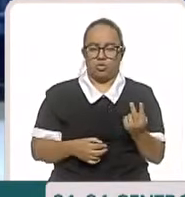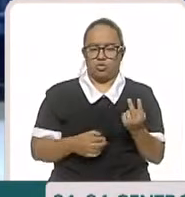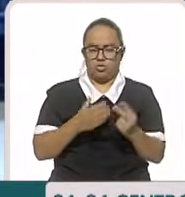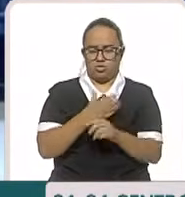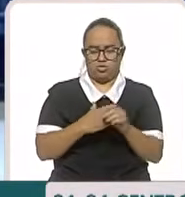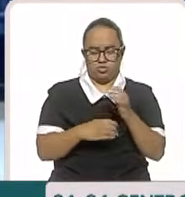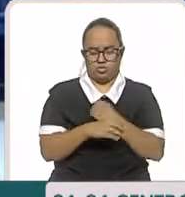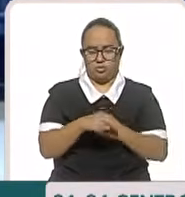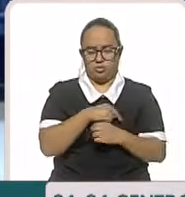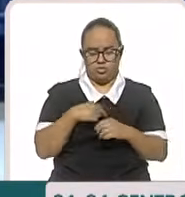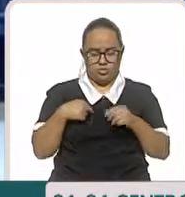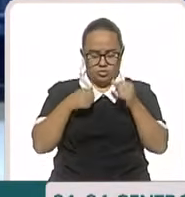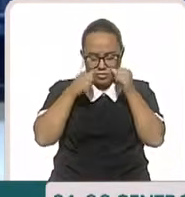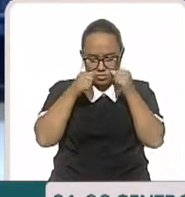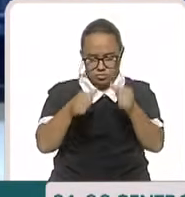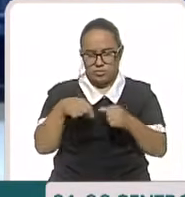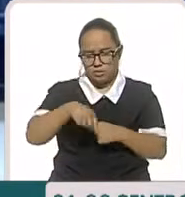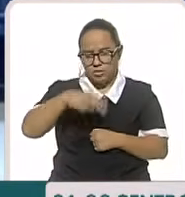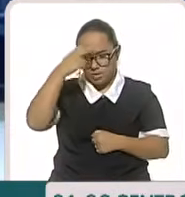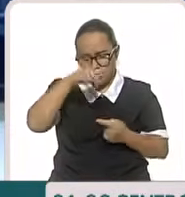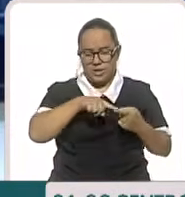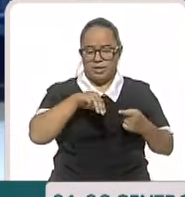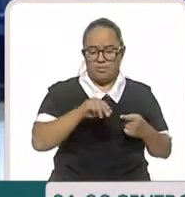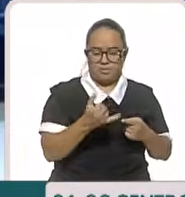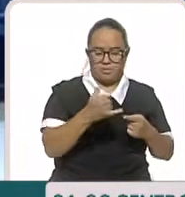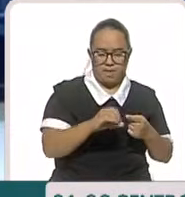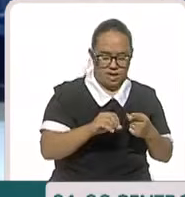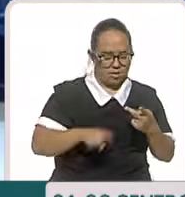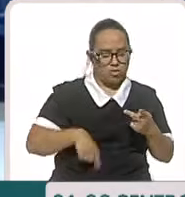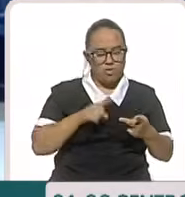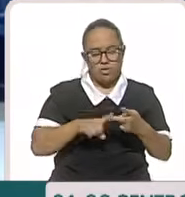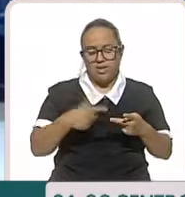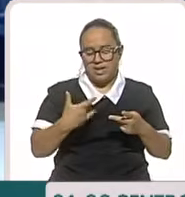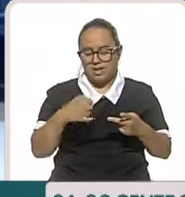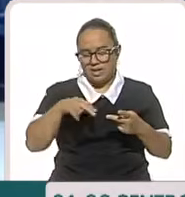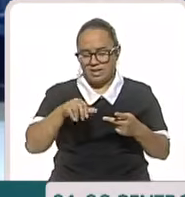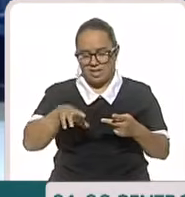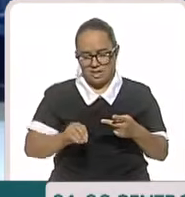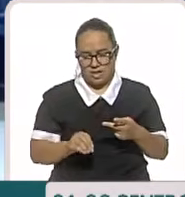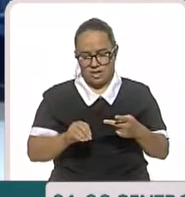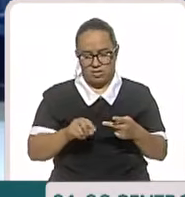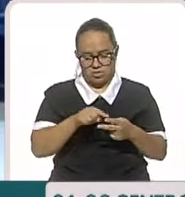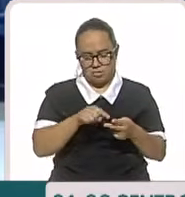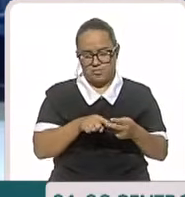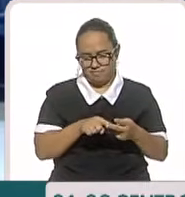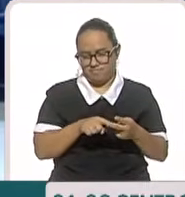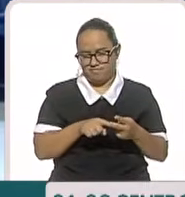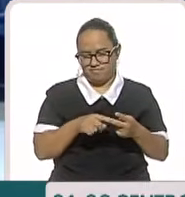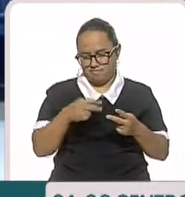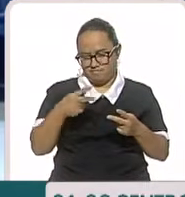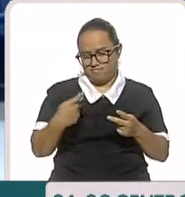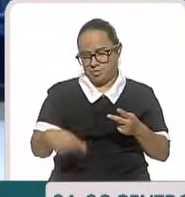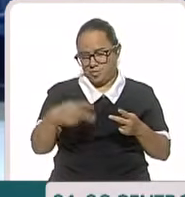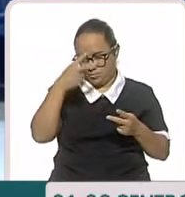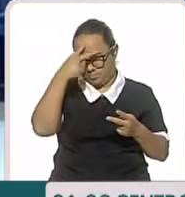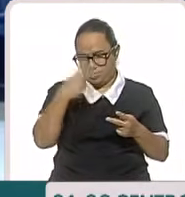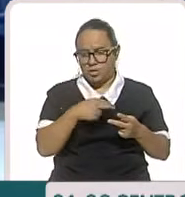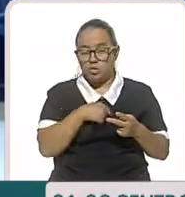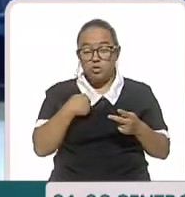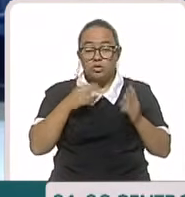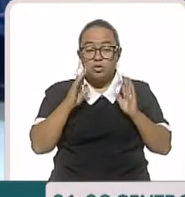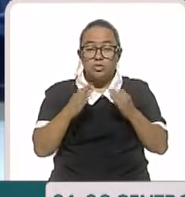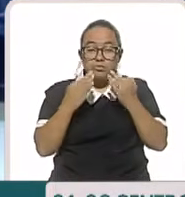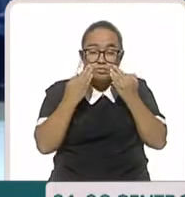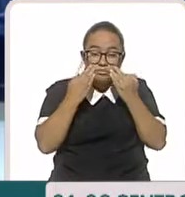en nuestro país, evidentemente, tanto el del Mayo Zambada como de Genaro García Luna, y en ellos fuimos